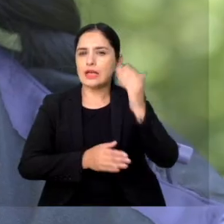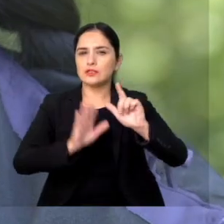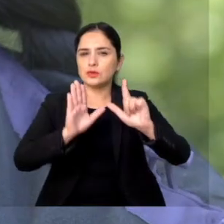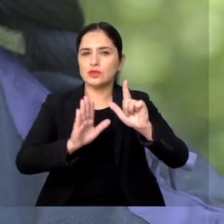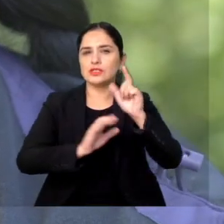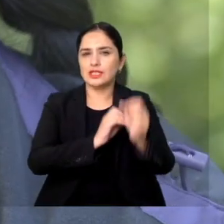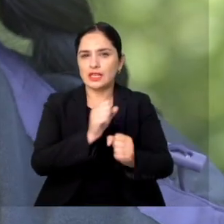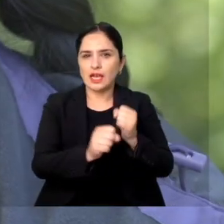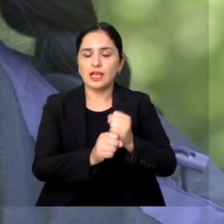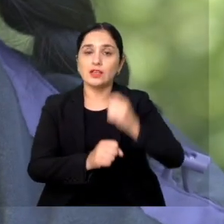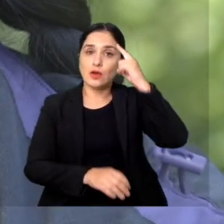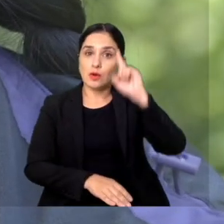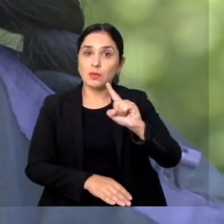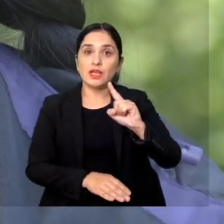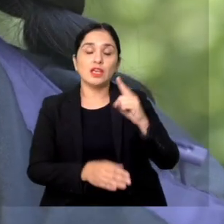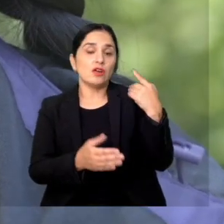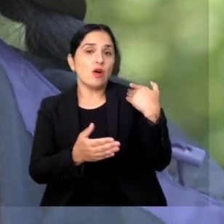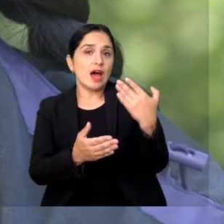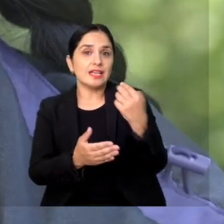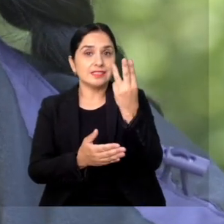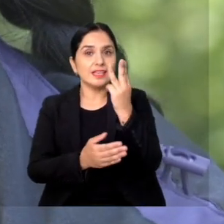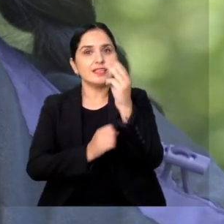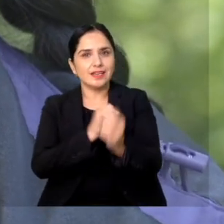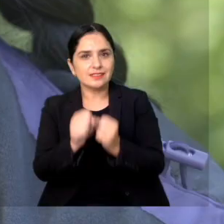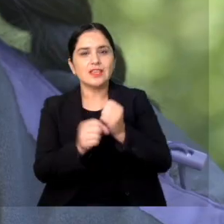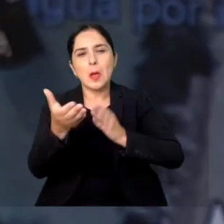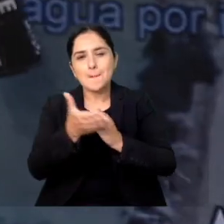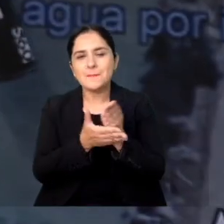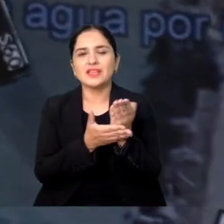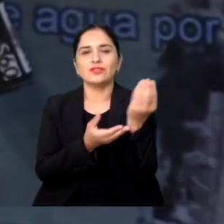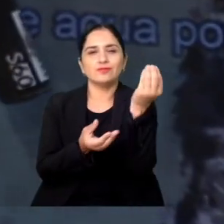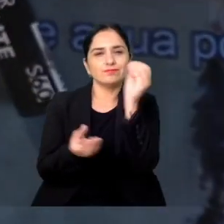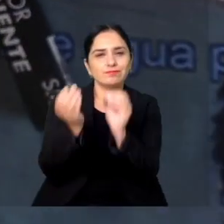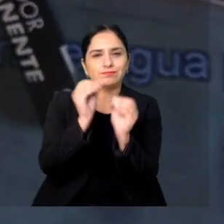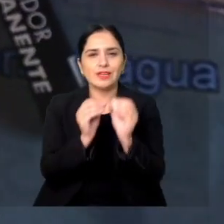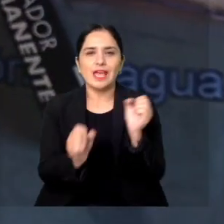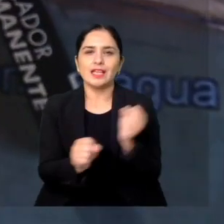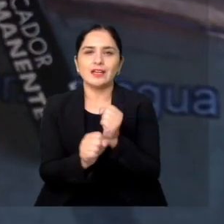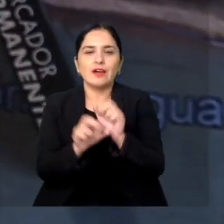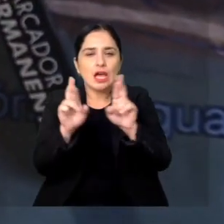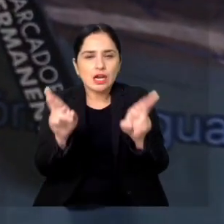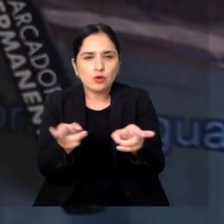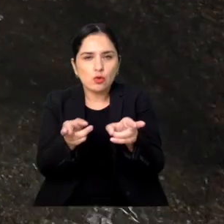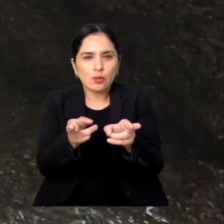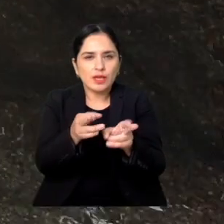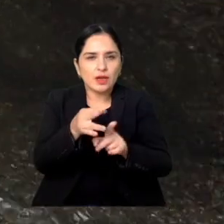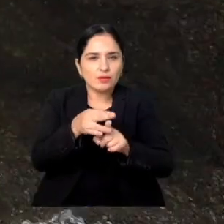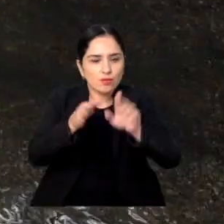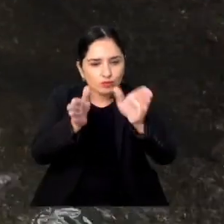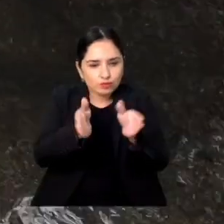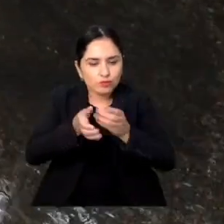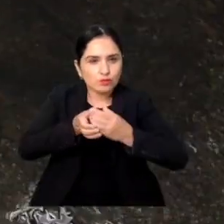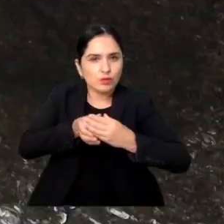años. Hace unos 3 años se le comenzó a dar forma a este trabajo de recuperar las nacientes de